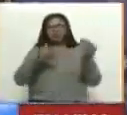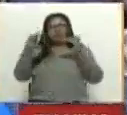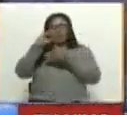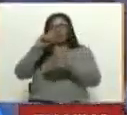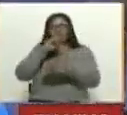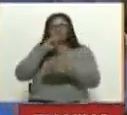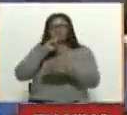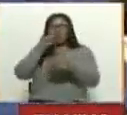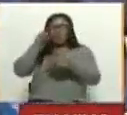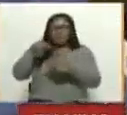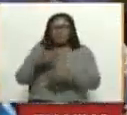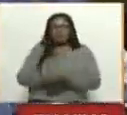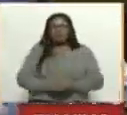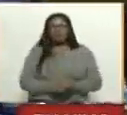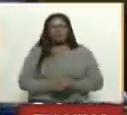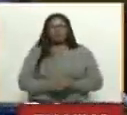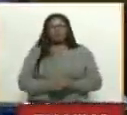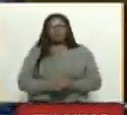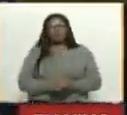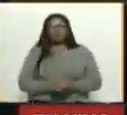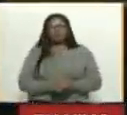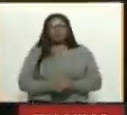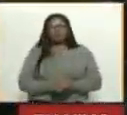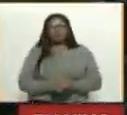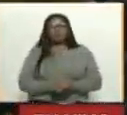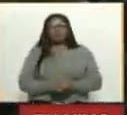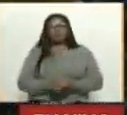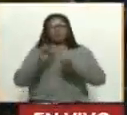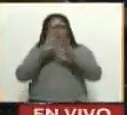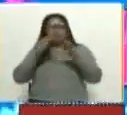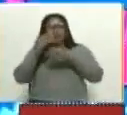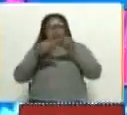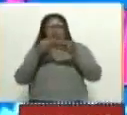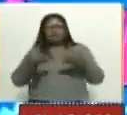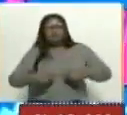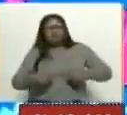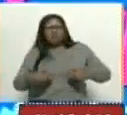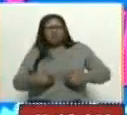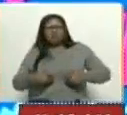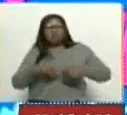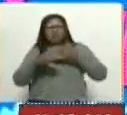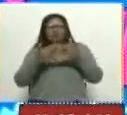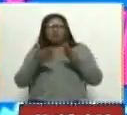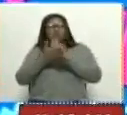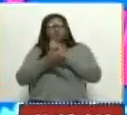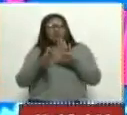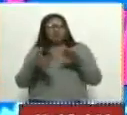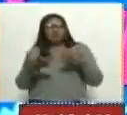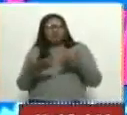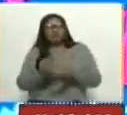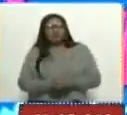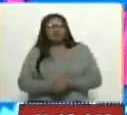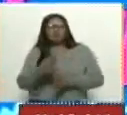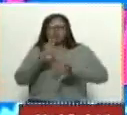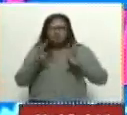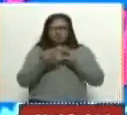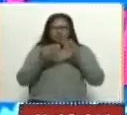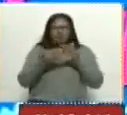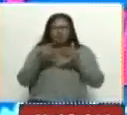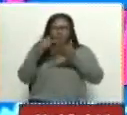dificultades también hemos hecho un esfuerzo por resurgir desde